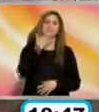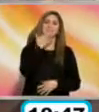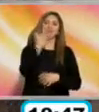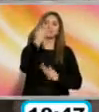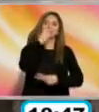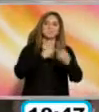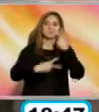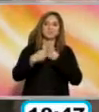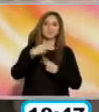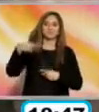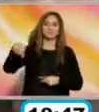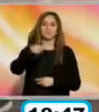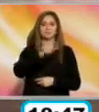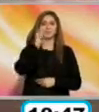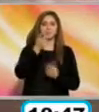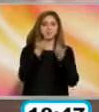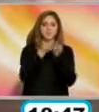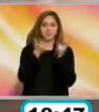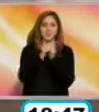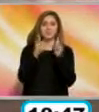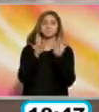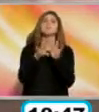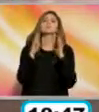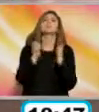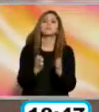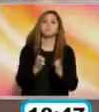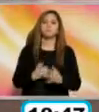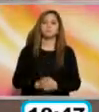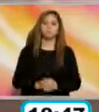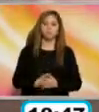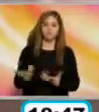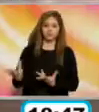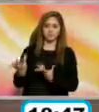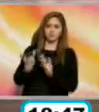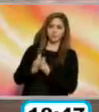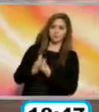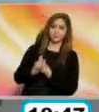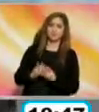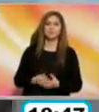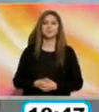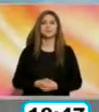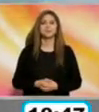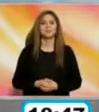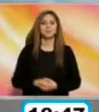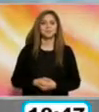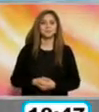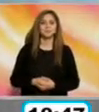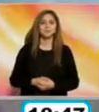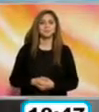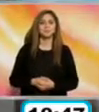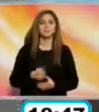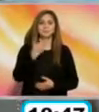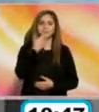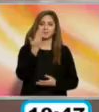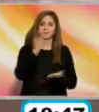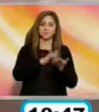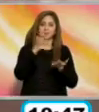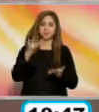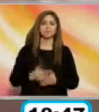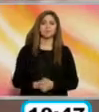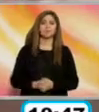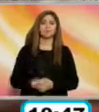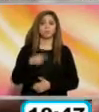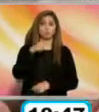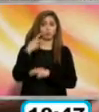Bienvenidos, muchachos de Bold Age. ¿Cómo están? Gracias, muy Acá, bien. para que te escuche todo. Gracias, Ahora sí muy que toda bien. la banda. Muy bien, gracias aquí. Oye, 10